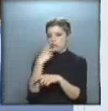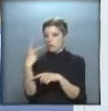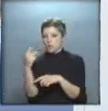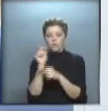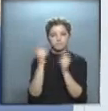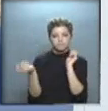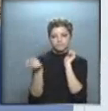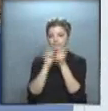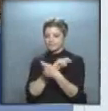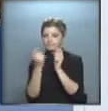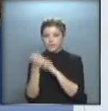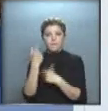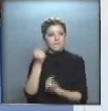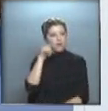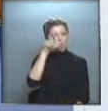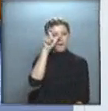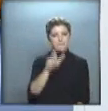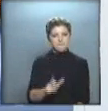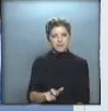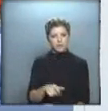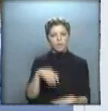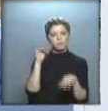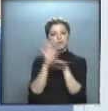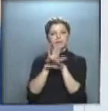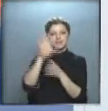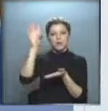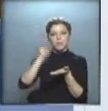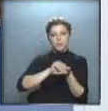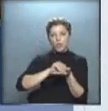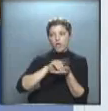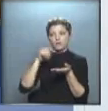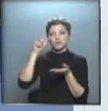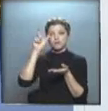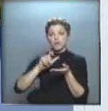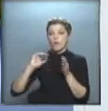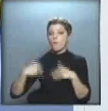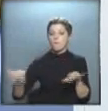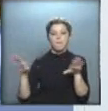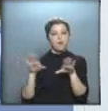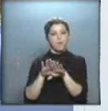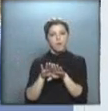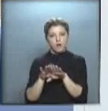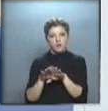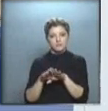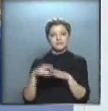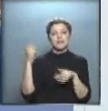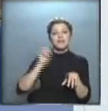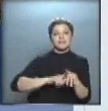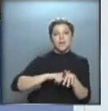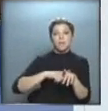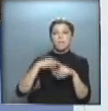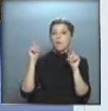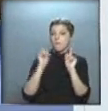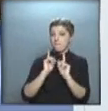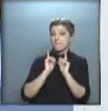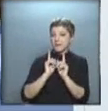porque tenemos a un alumno modelo tipo y le damos a todos dosis iguales, en las mismas etapas, en los mismos tiempos, y